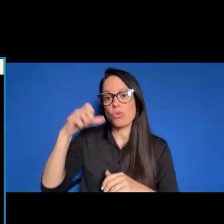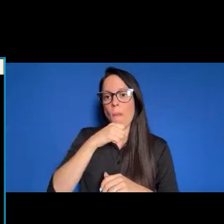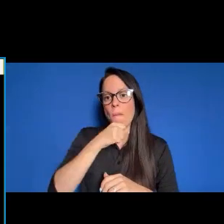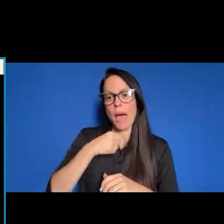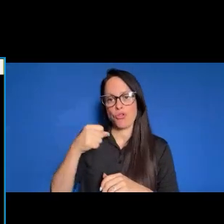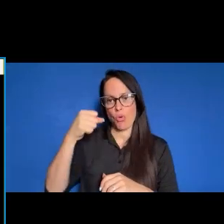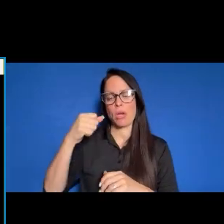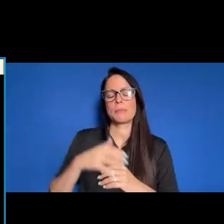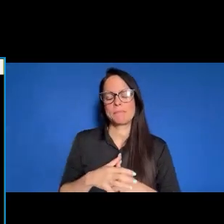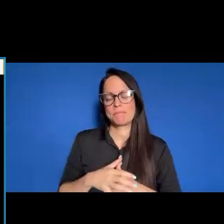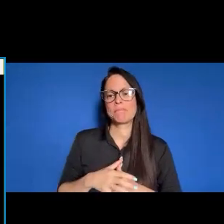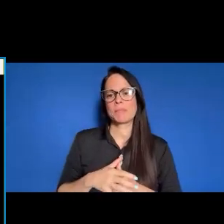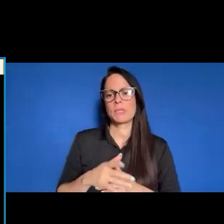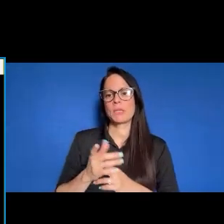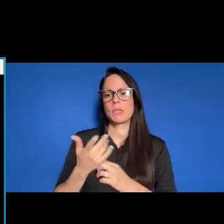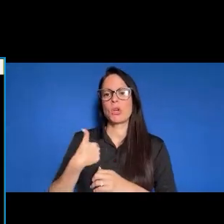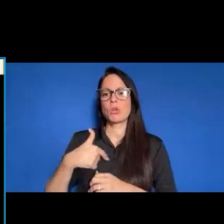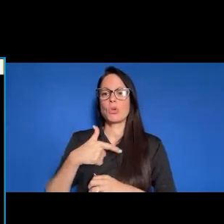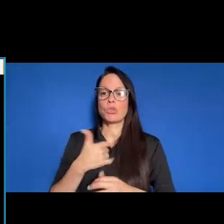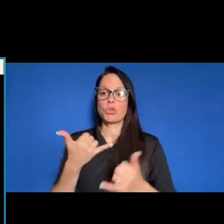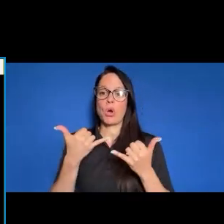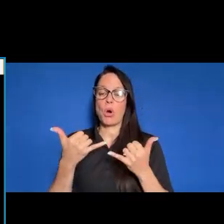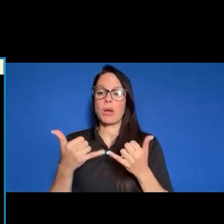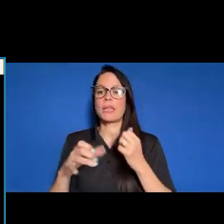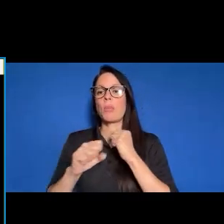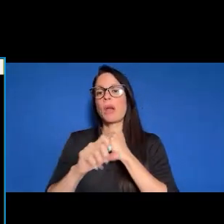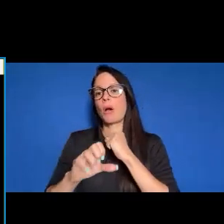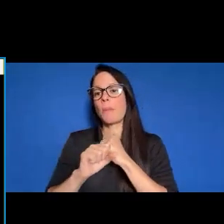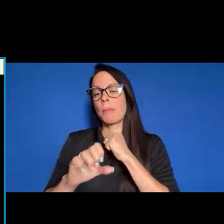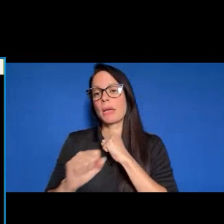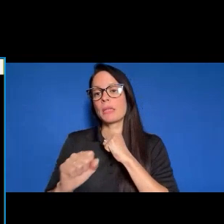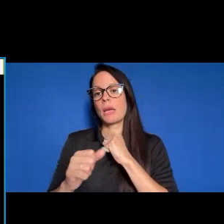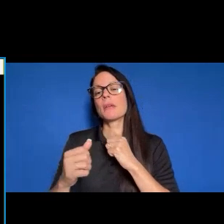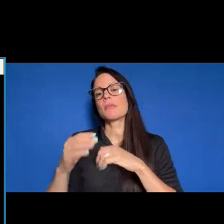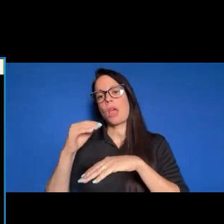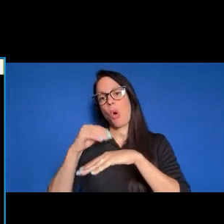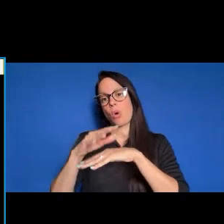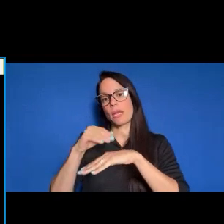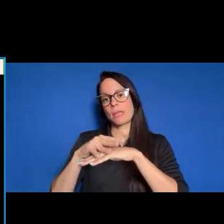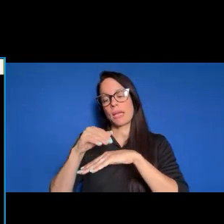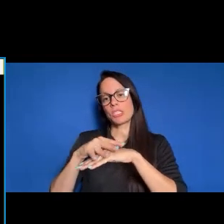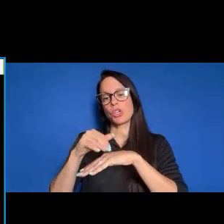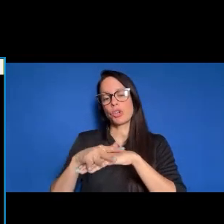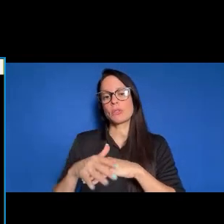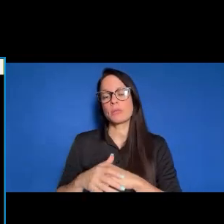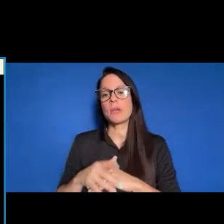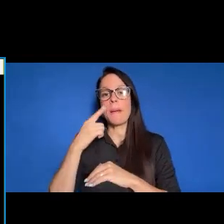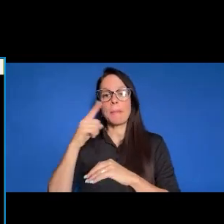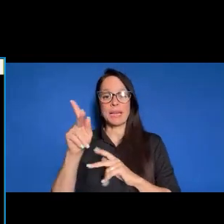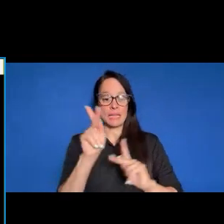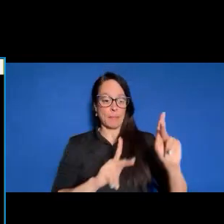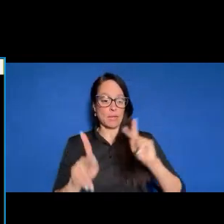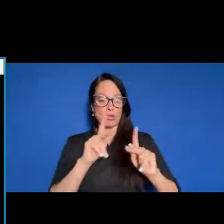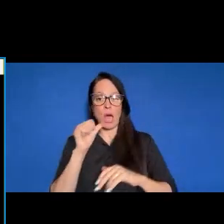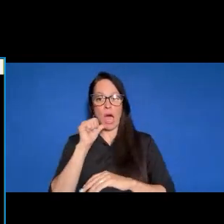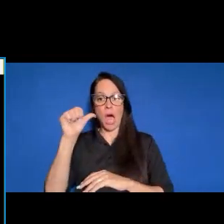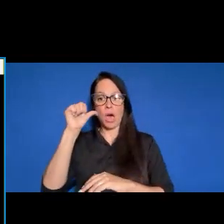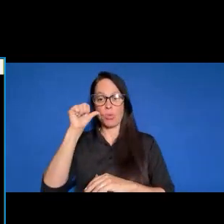Nosotros estamos en este momento en una campaña, ¿verdad? Llevando orientación a estos adultos mayores en